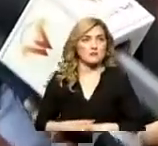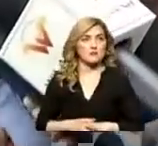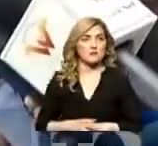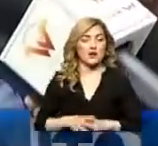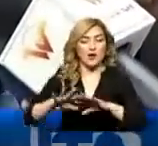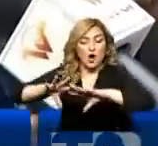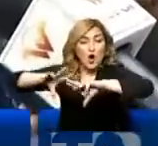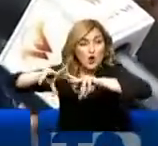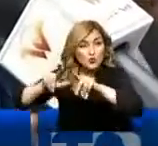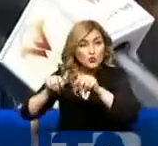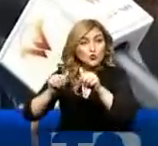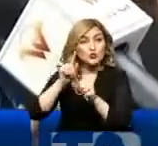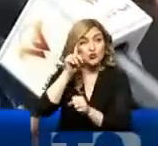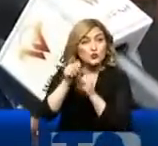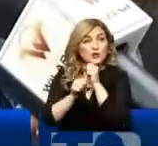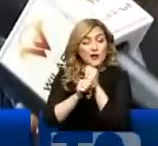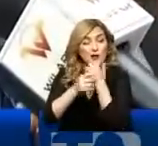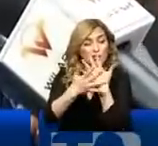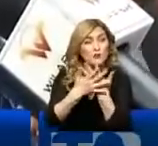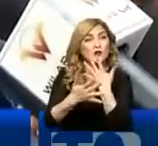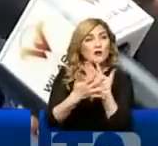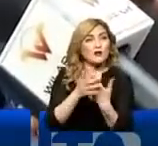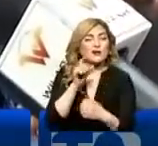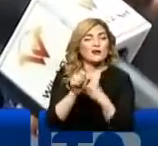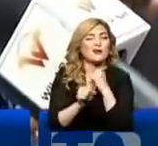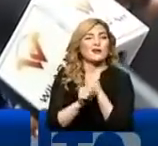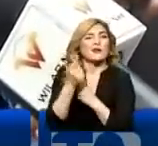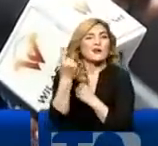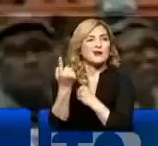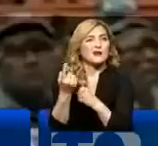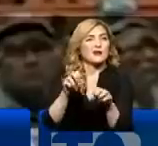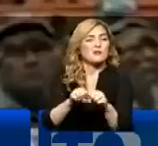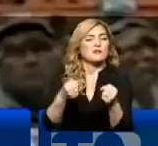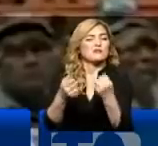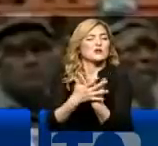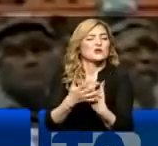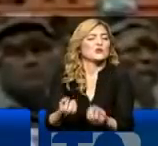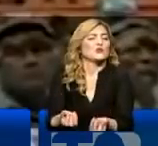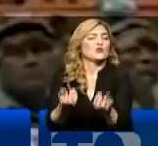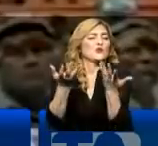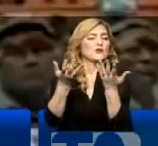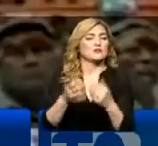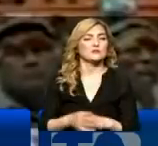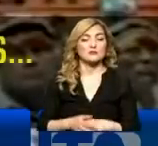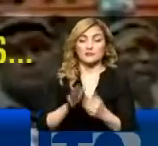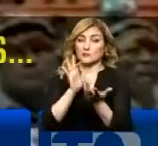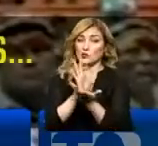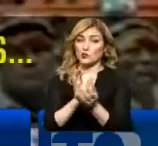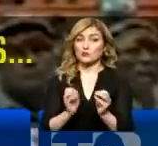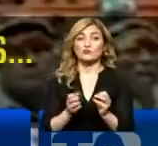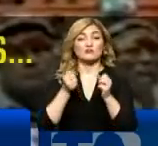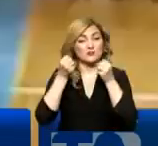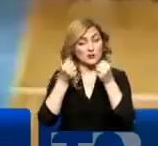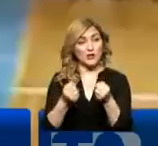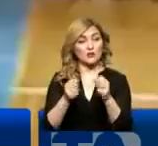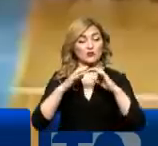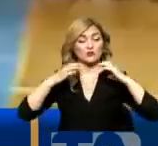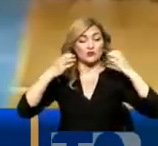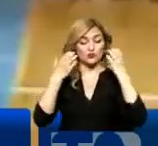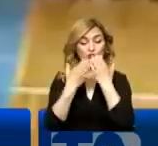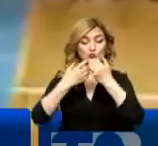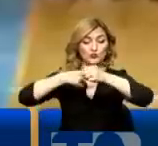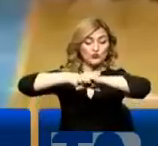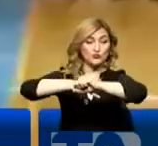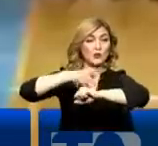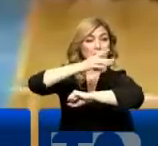los corruptos hay un año de prisión. Para Jaime Vargas, ¿cuánto será de prisión? A pesar de las fuertes declaraciones vertidas en un coliseo de Macas,